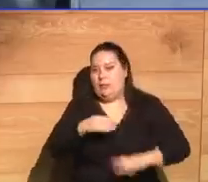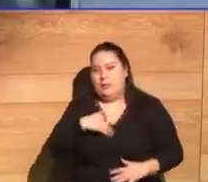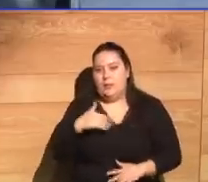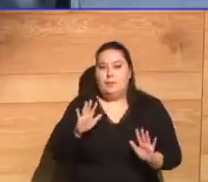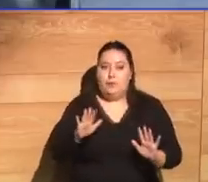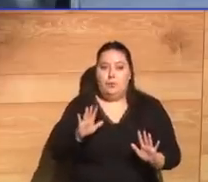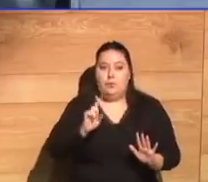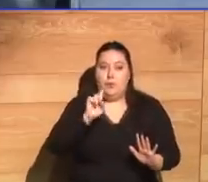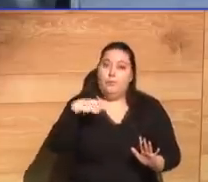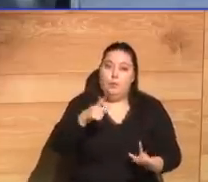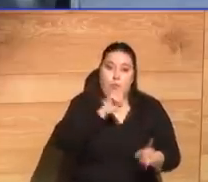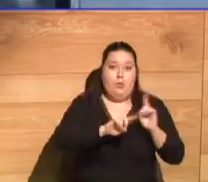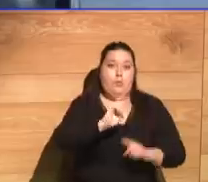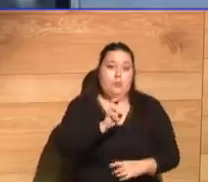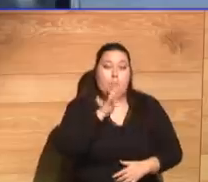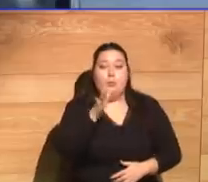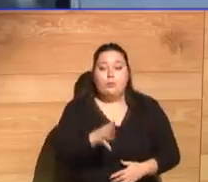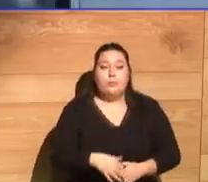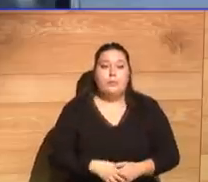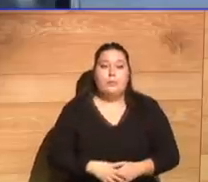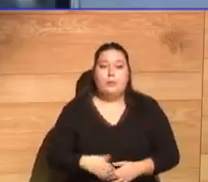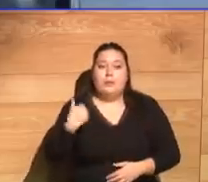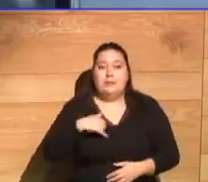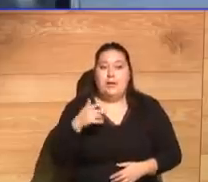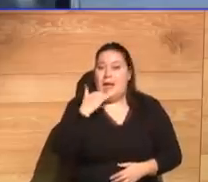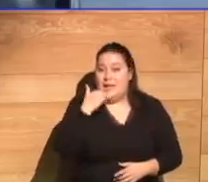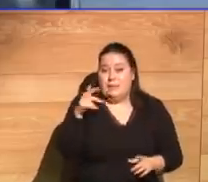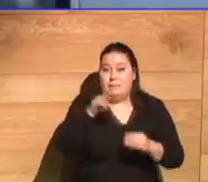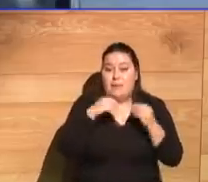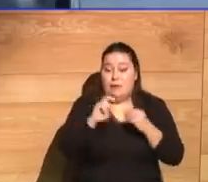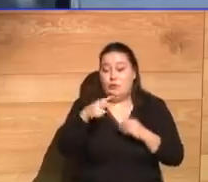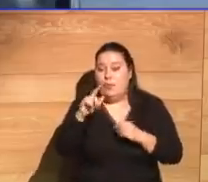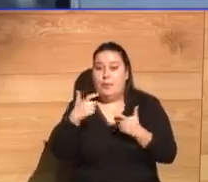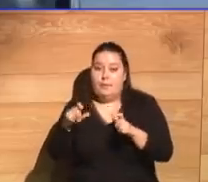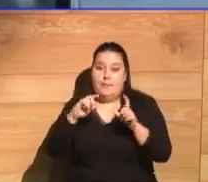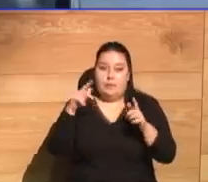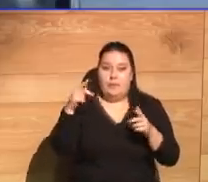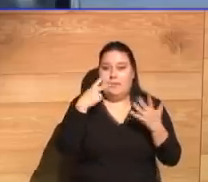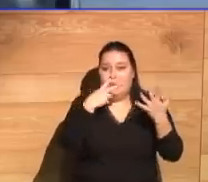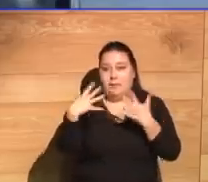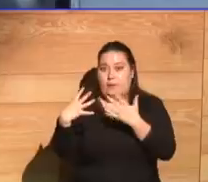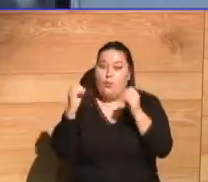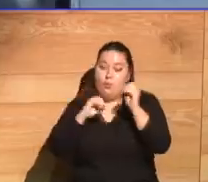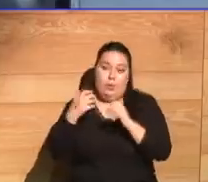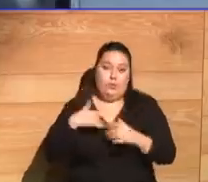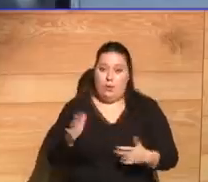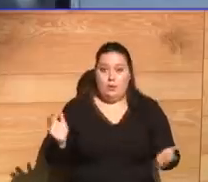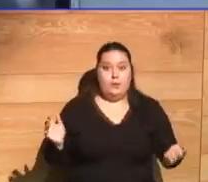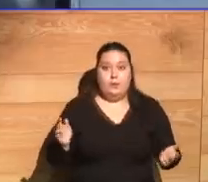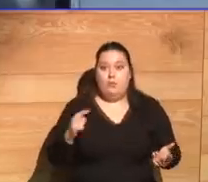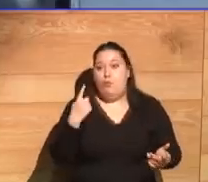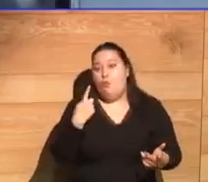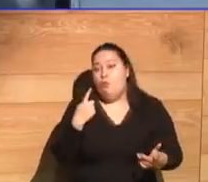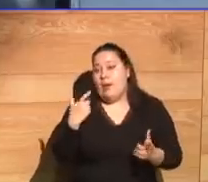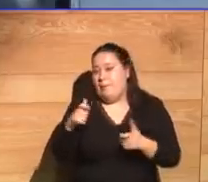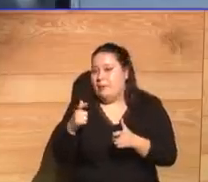eso generó todo tipo de problemas. Para empezar, porque ya estaba rodado casi todo el material de la segunda parte, el 75%. Solo había que rodar una parte.